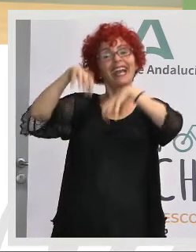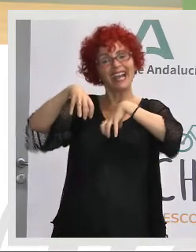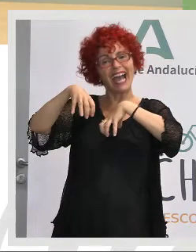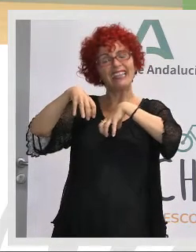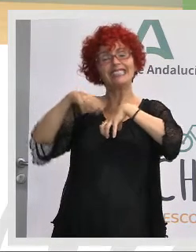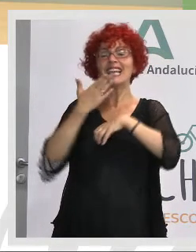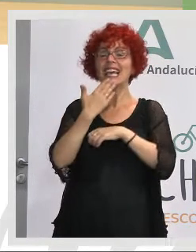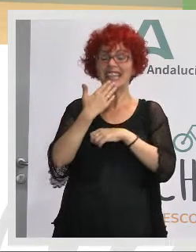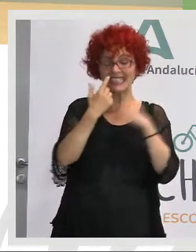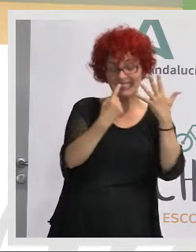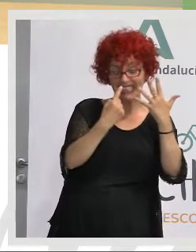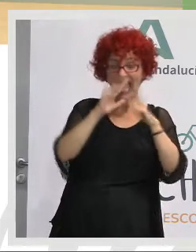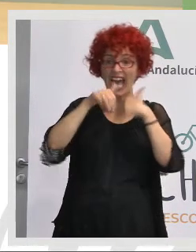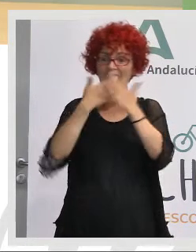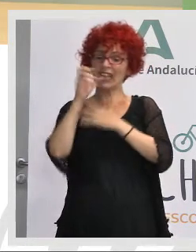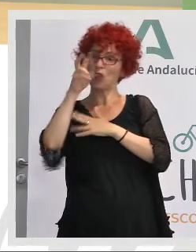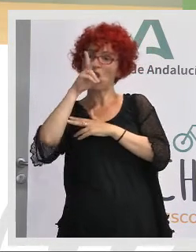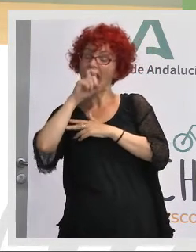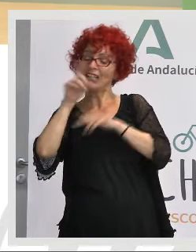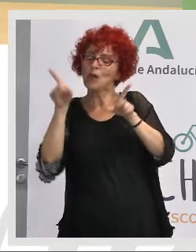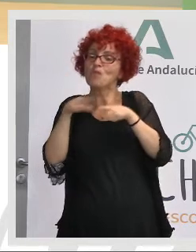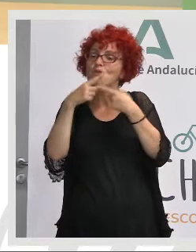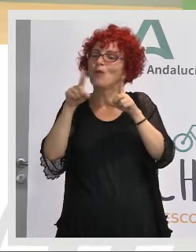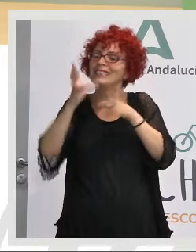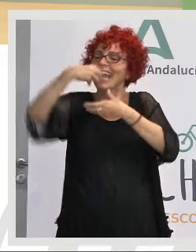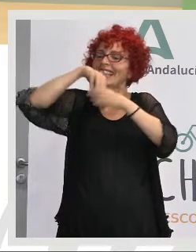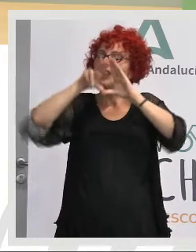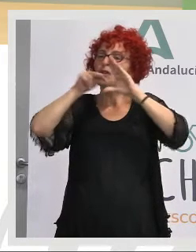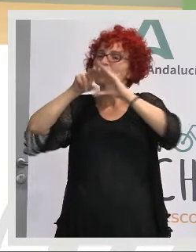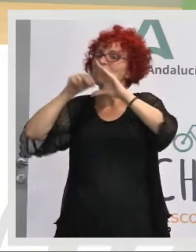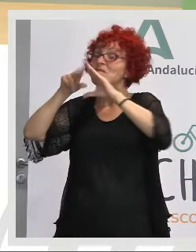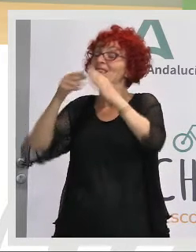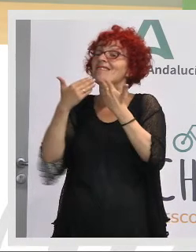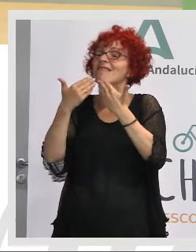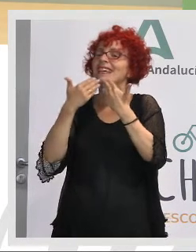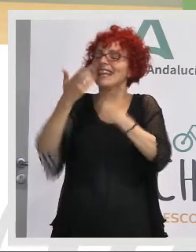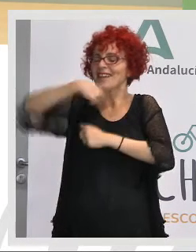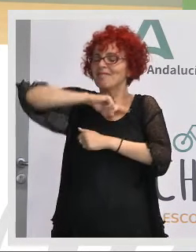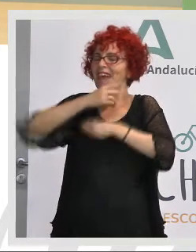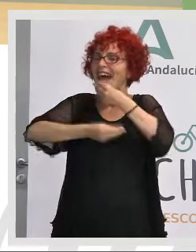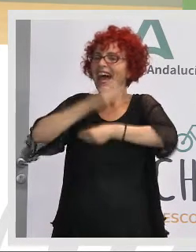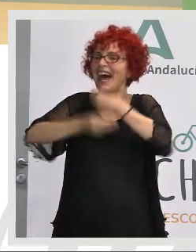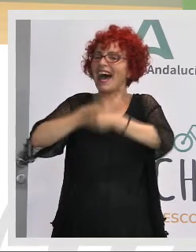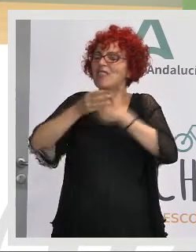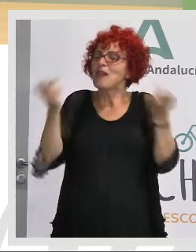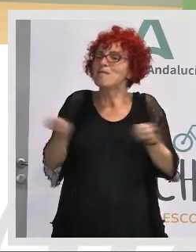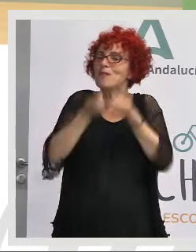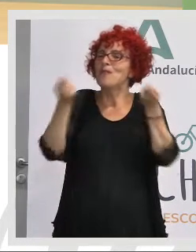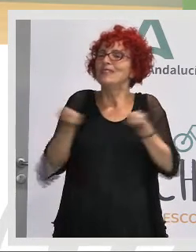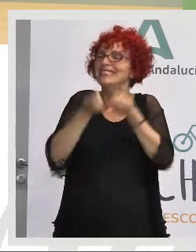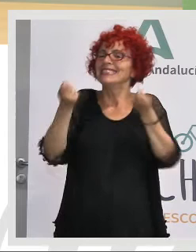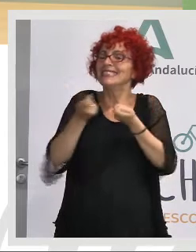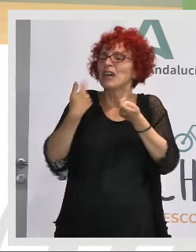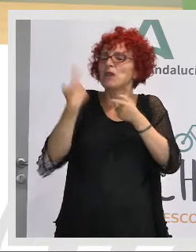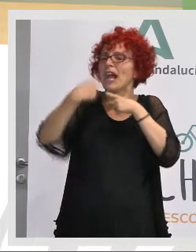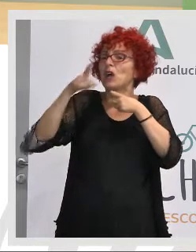12 años, donde utilizan la música y diversas actividades también para favorecer una campaña con un eslogan claro: